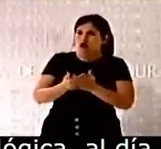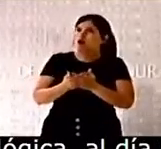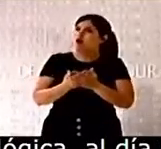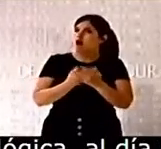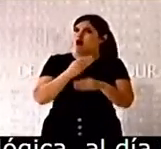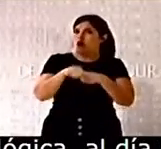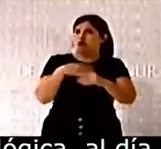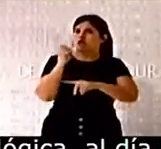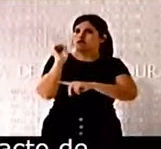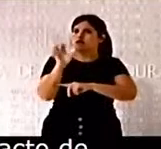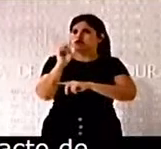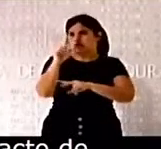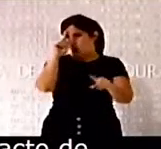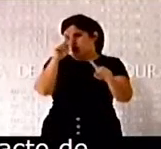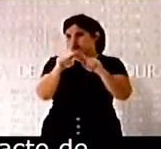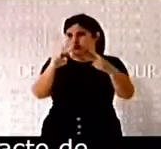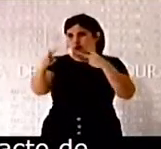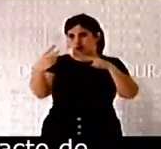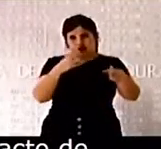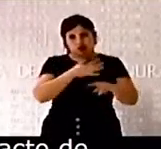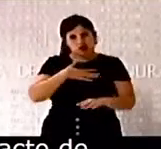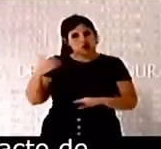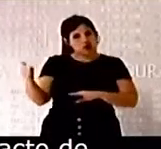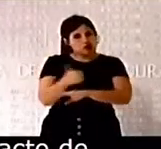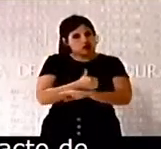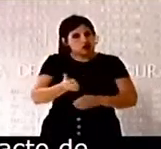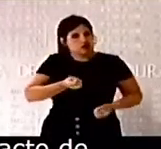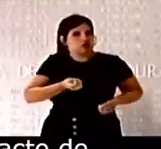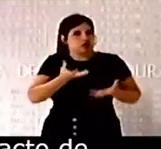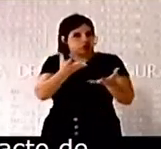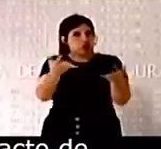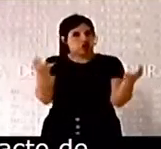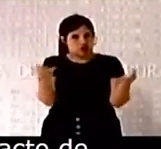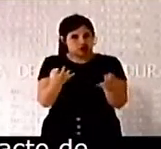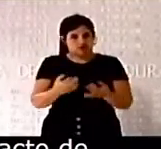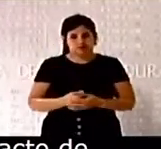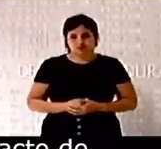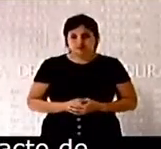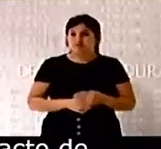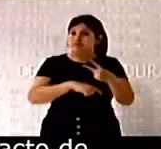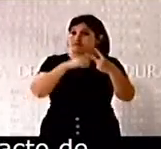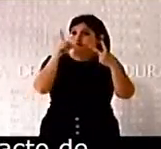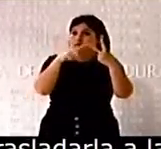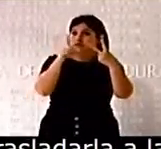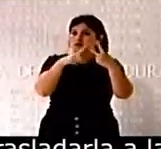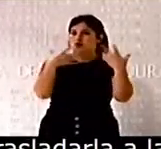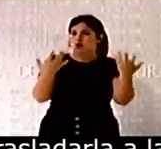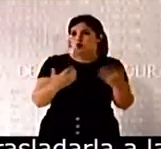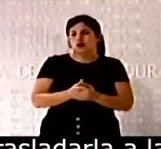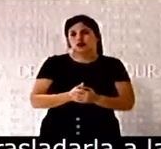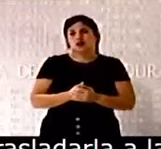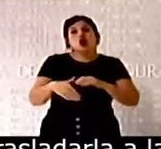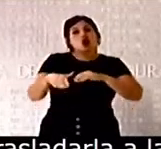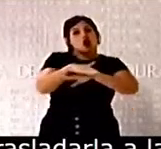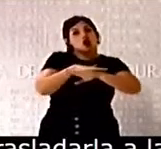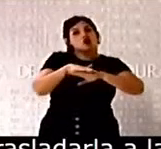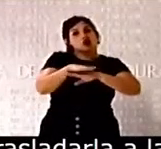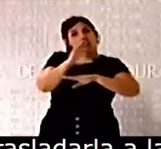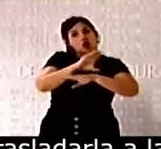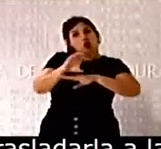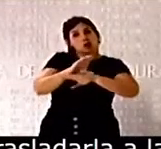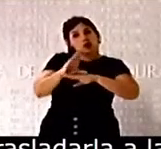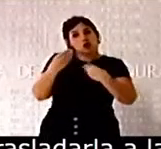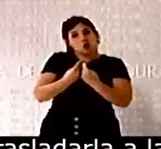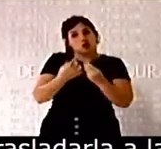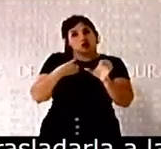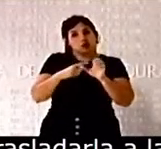que trasladársela a la ciudadanía. En segundo lugar, informarles de las decisiones del Consejo de Gobierno de la Junta